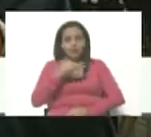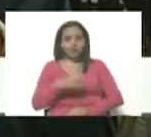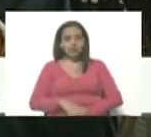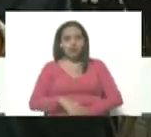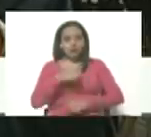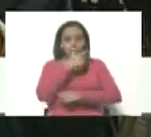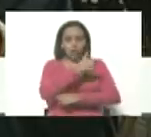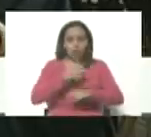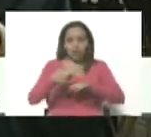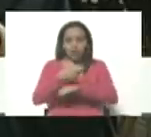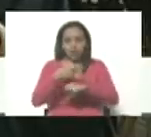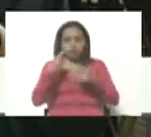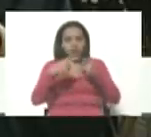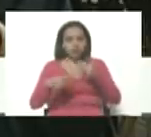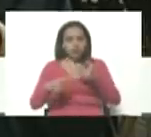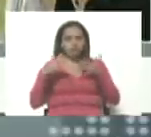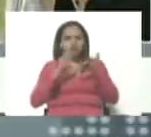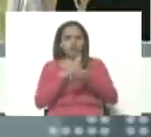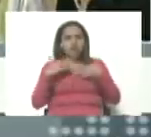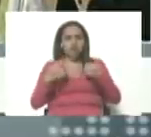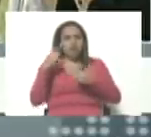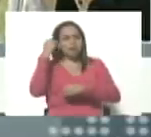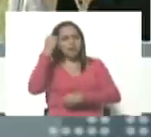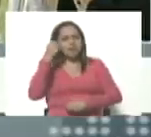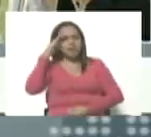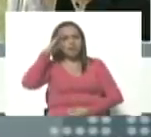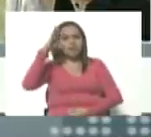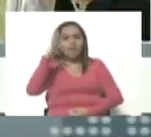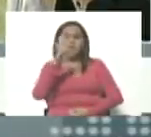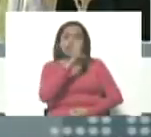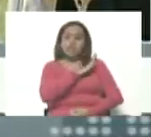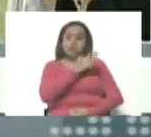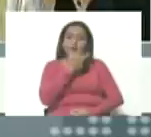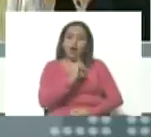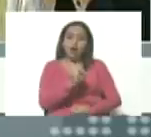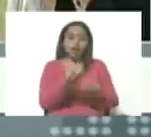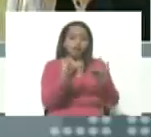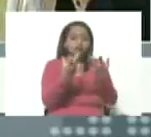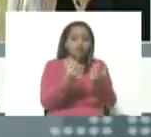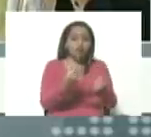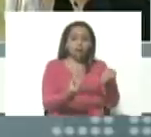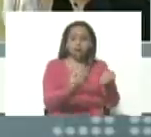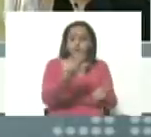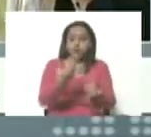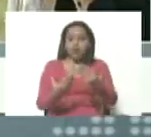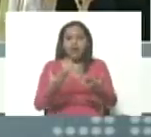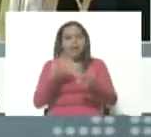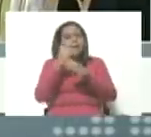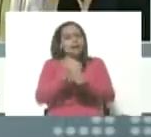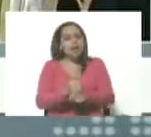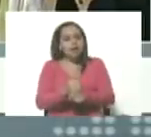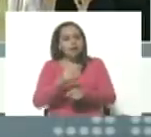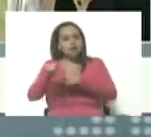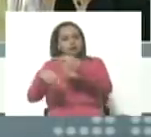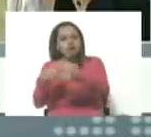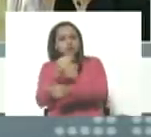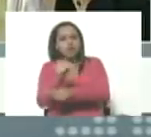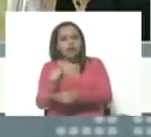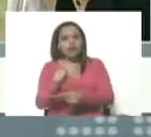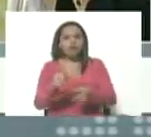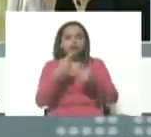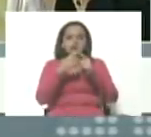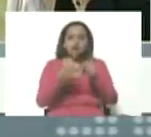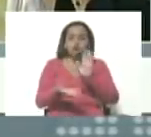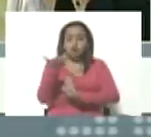salud, que pensemos a futuro. Como tenemos todavía bastantes casos y esperamos nuevos casos en las próximas semanas, pues que